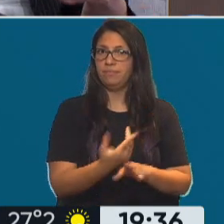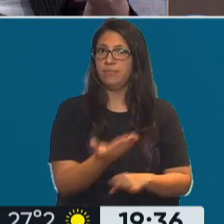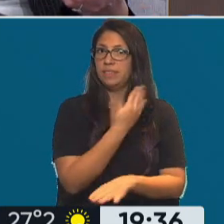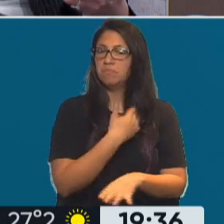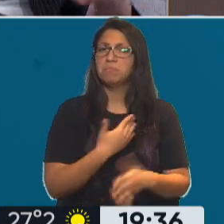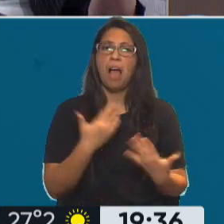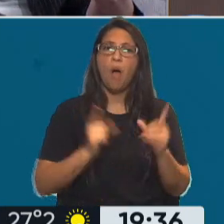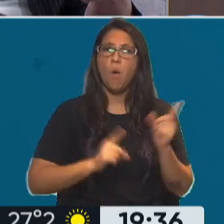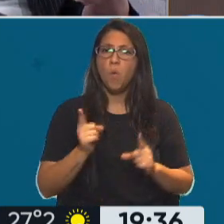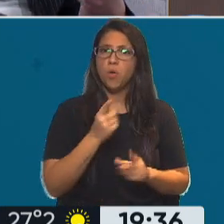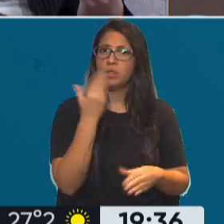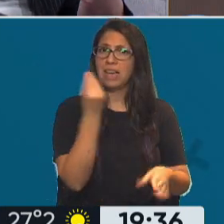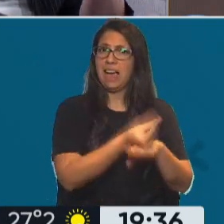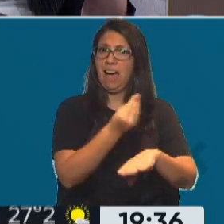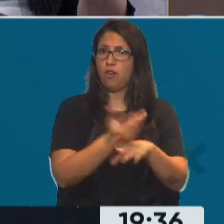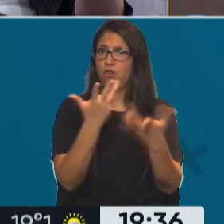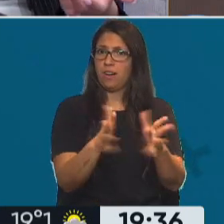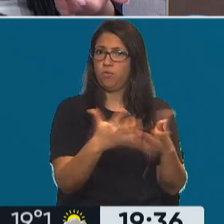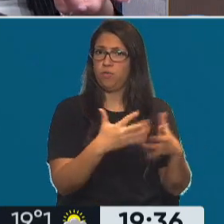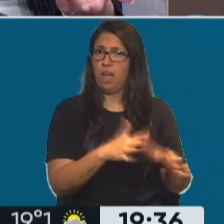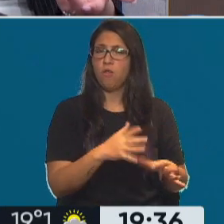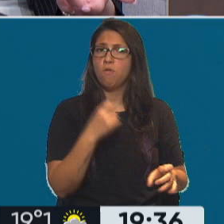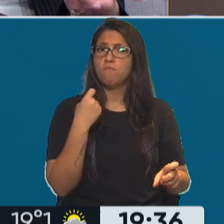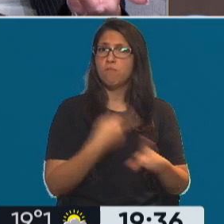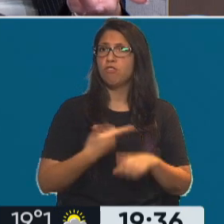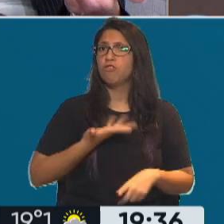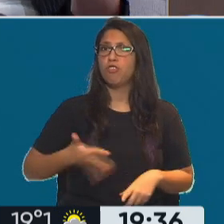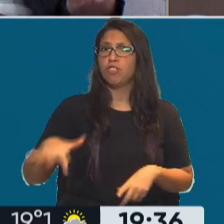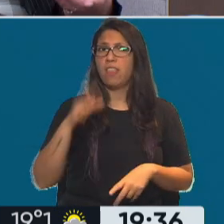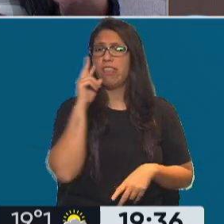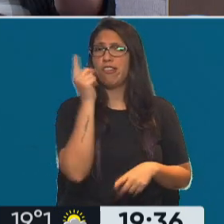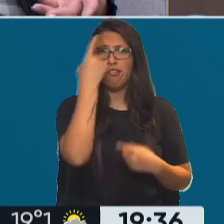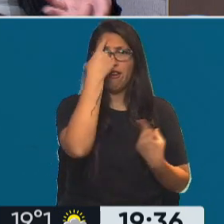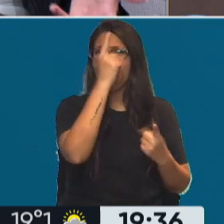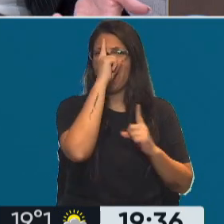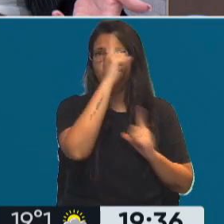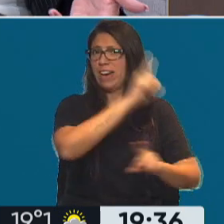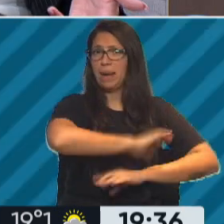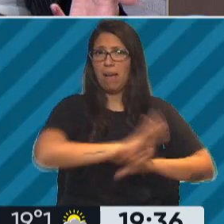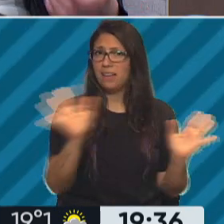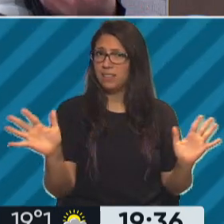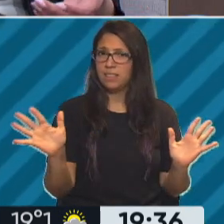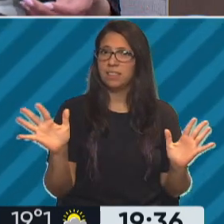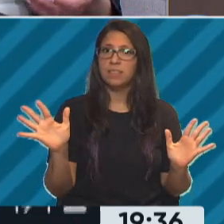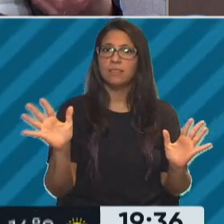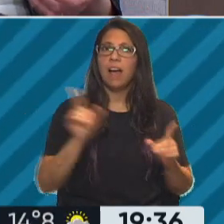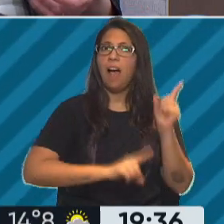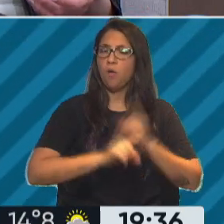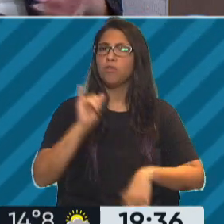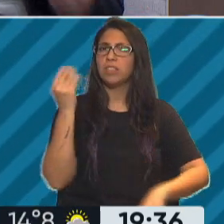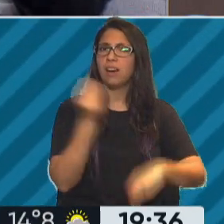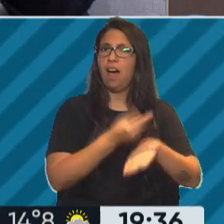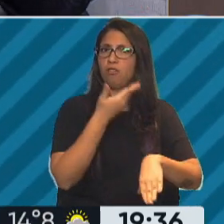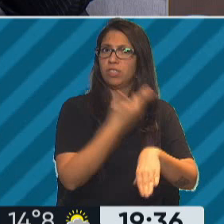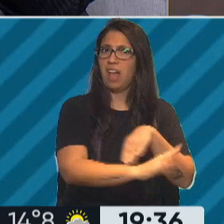porque muchos de ellos renunciaron justamente por la deslegitimación social. Y otros tantos, como Molineux Connor, si mal no recuerdo, sí fueron destituidos.